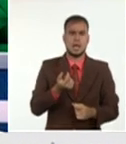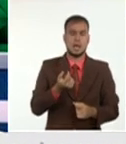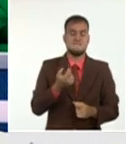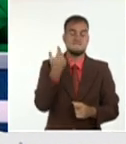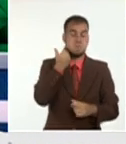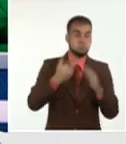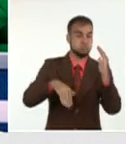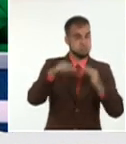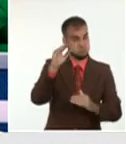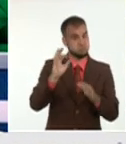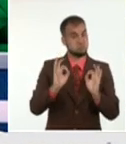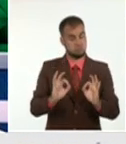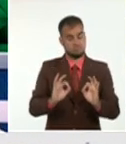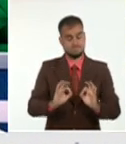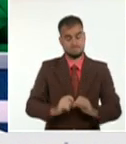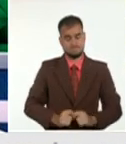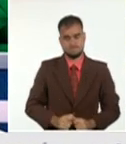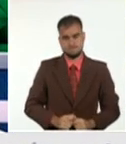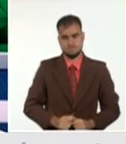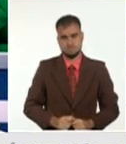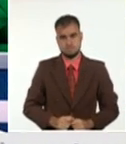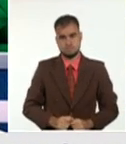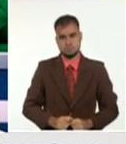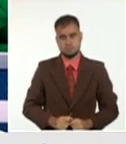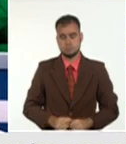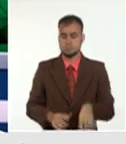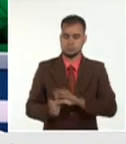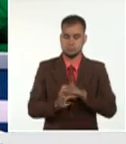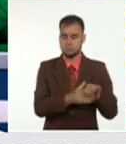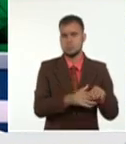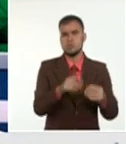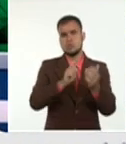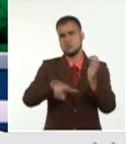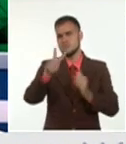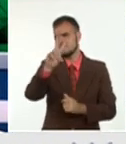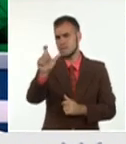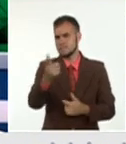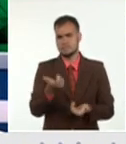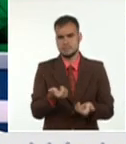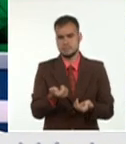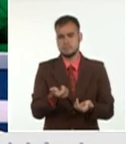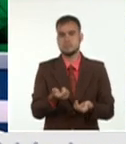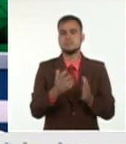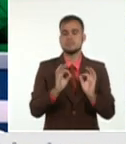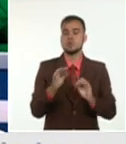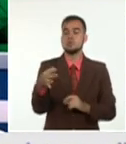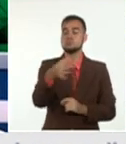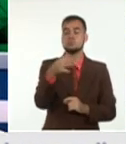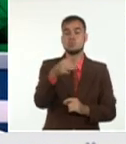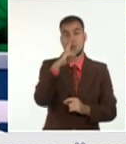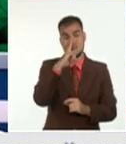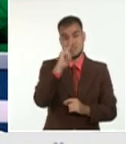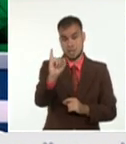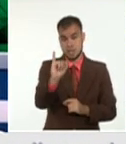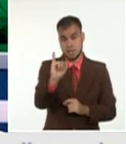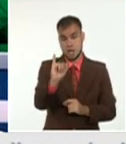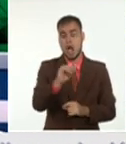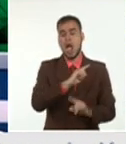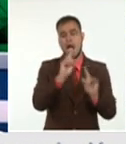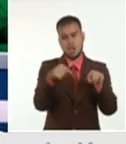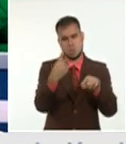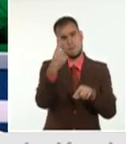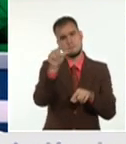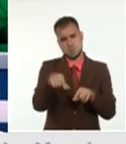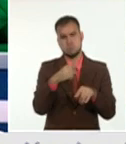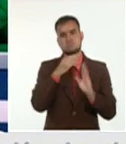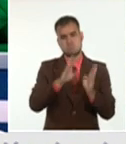clínico. En la provincia de Villa Clara, en el municipio de Camaguaní, fallece un paciente de